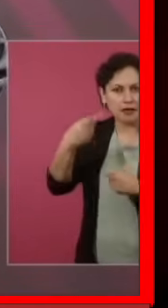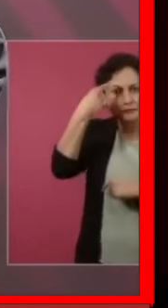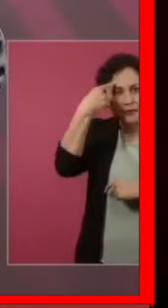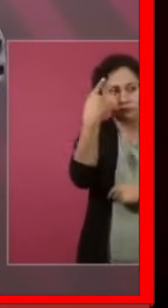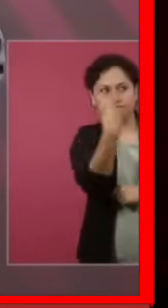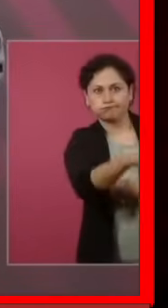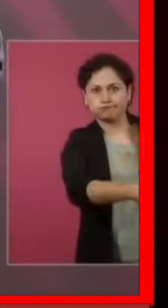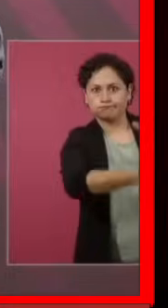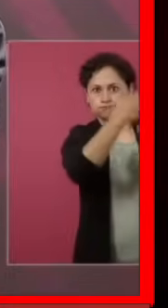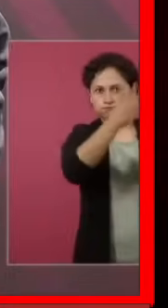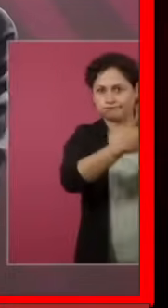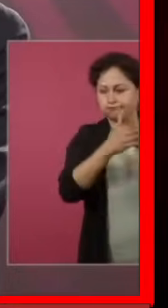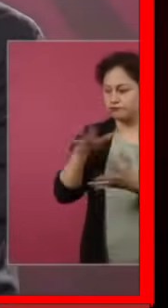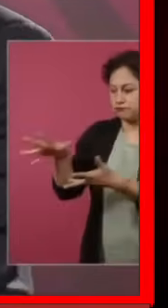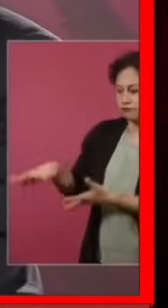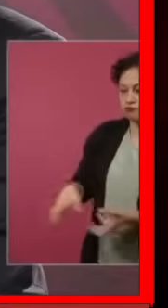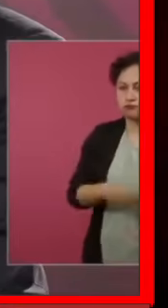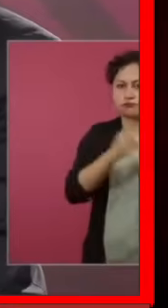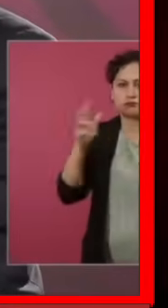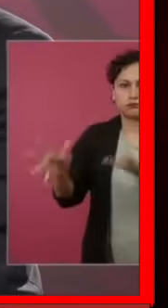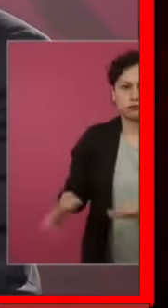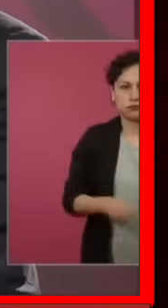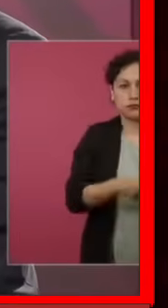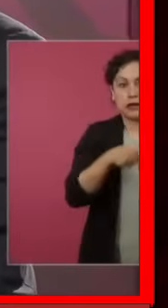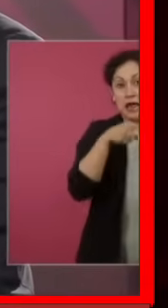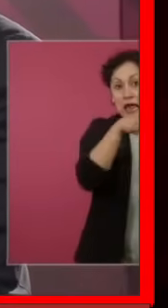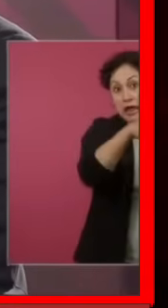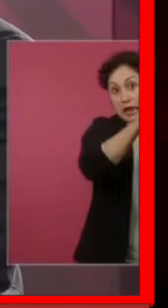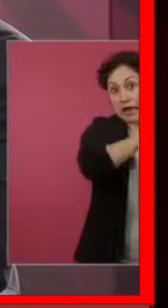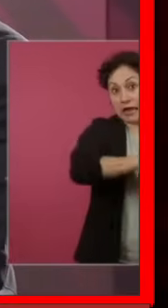incluso a utilizar dinamita.